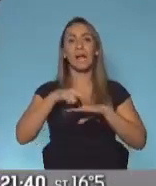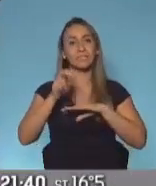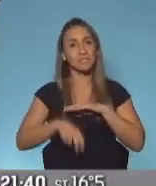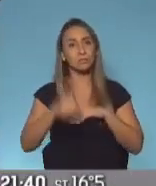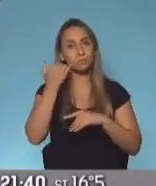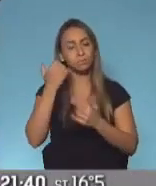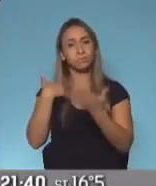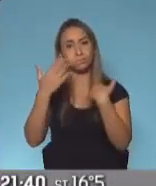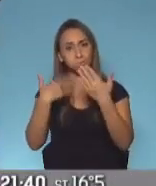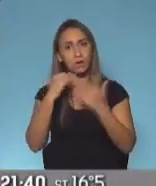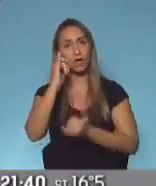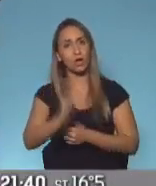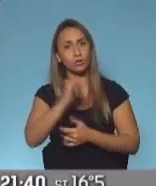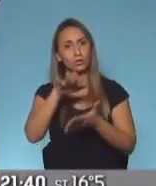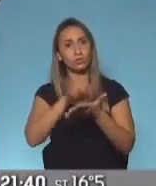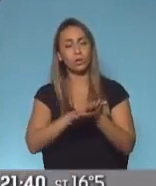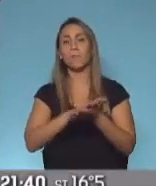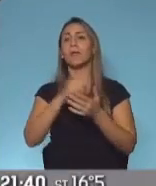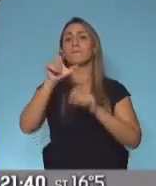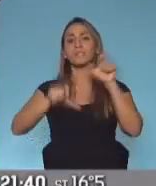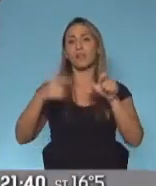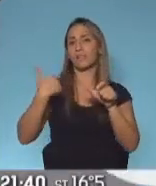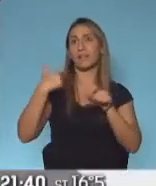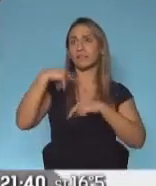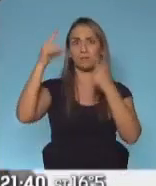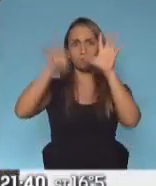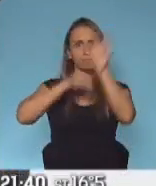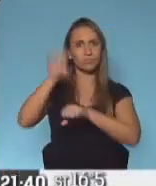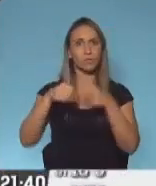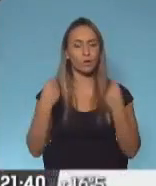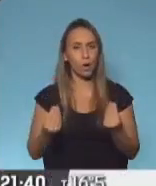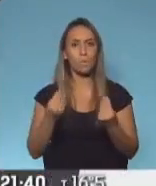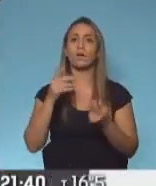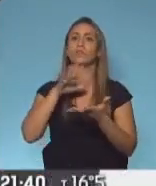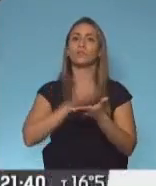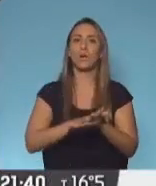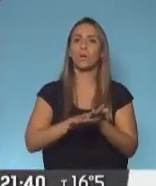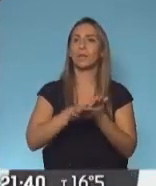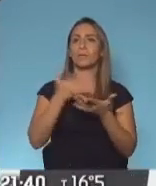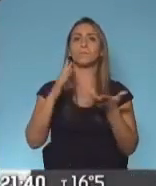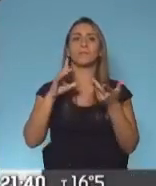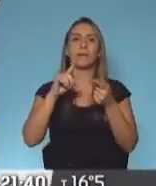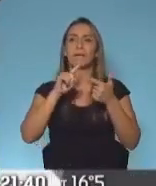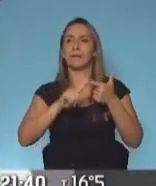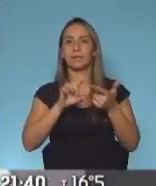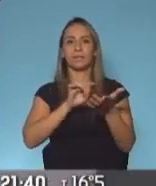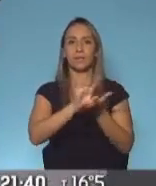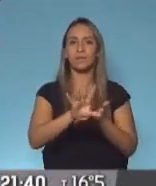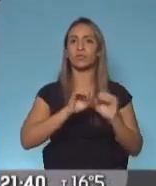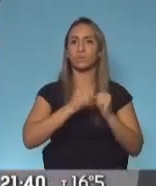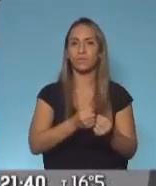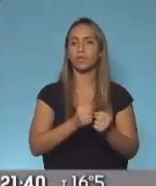operativo Repatriados, el ministro de Trabajo contó cuáles son las medidas para evitar despidos y suspensiones, cómo se